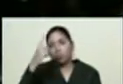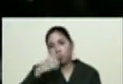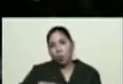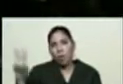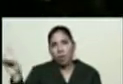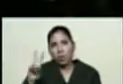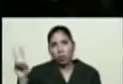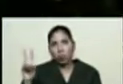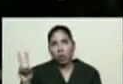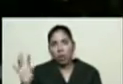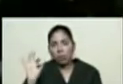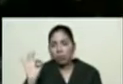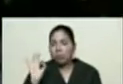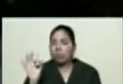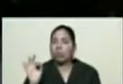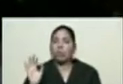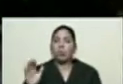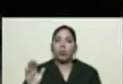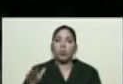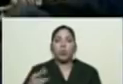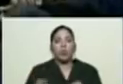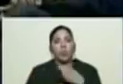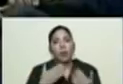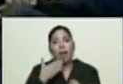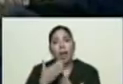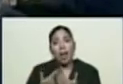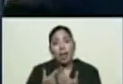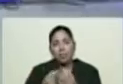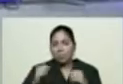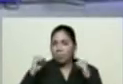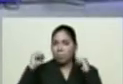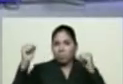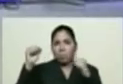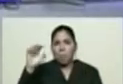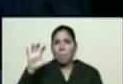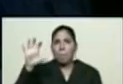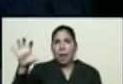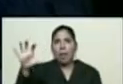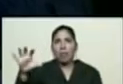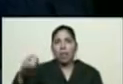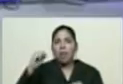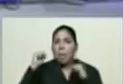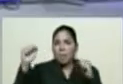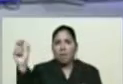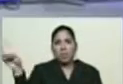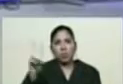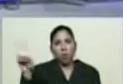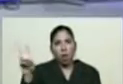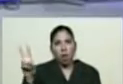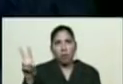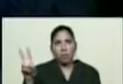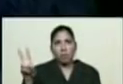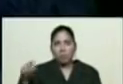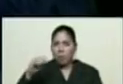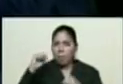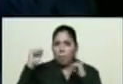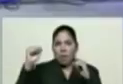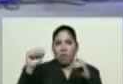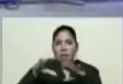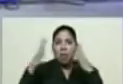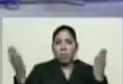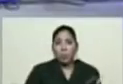para este momento de la revolución bolivariana. Gracias, que viva la patria, que viva Venezuela, que viva la